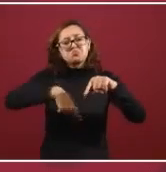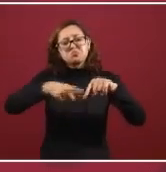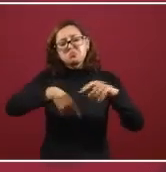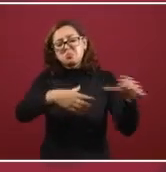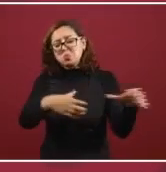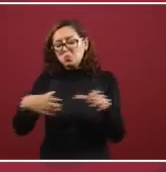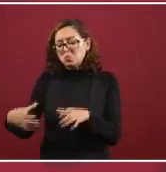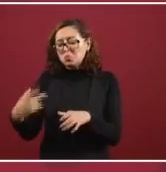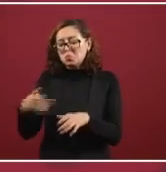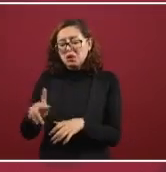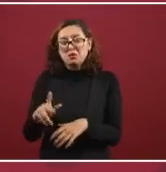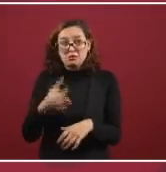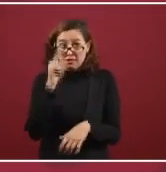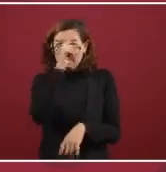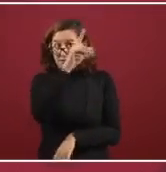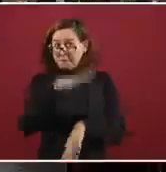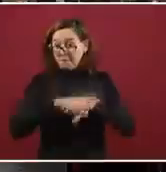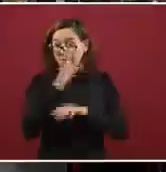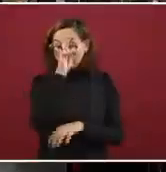mucho gusto le actualizo esa cifra.